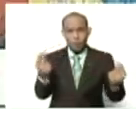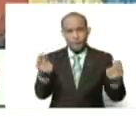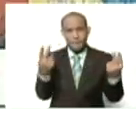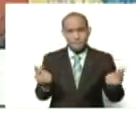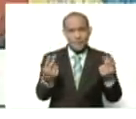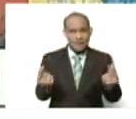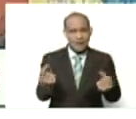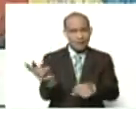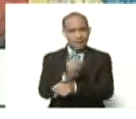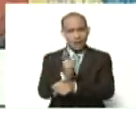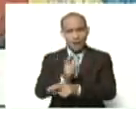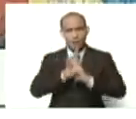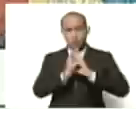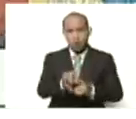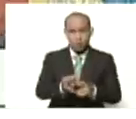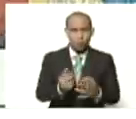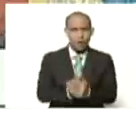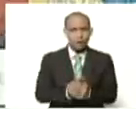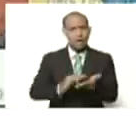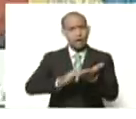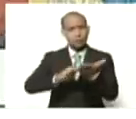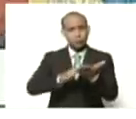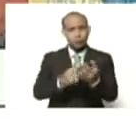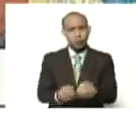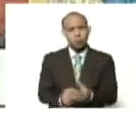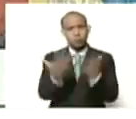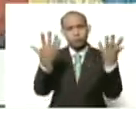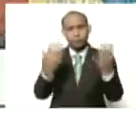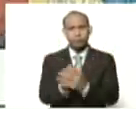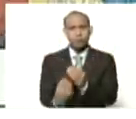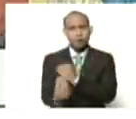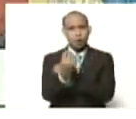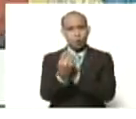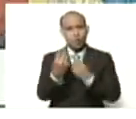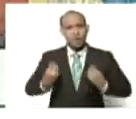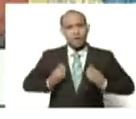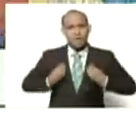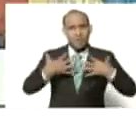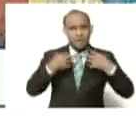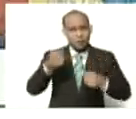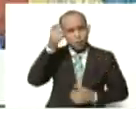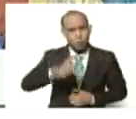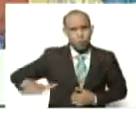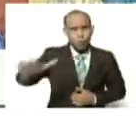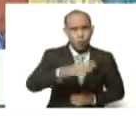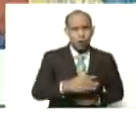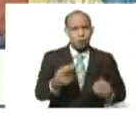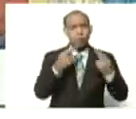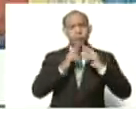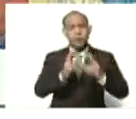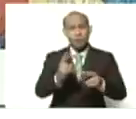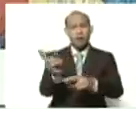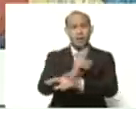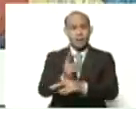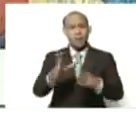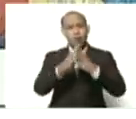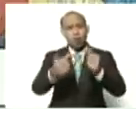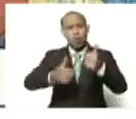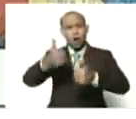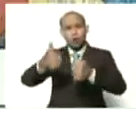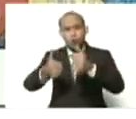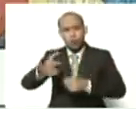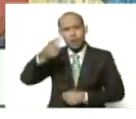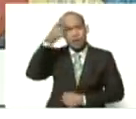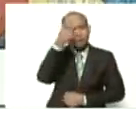Actuar a tiempo para tener buenos resultados, para proteger la vida y la salud del pueblo. Actuar a tiempo. Todas las autoridades